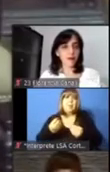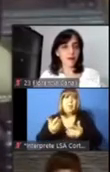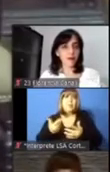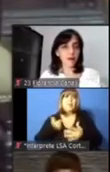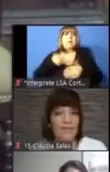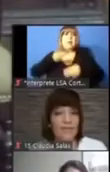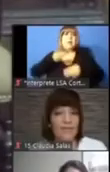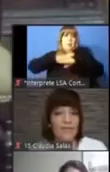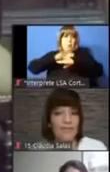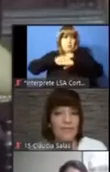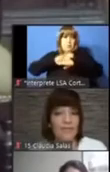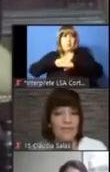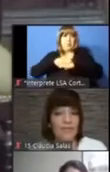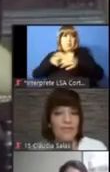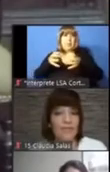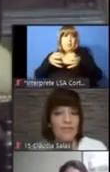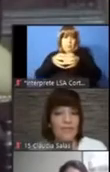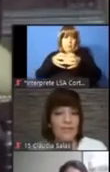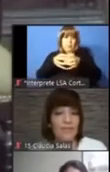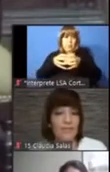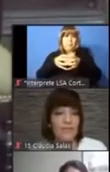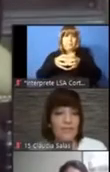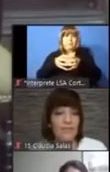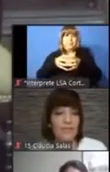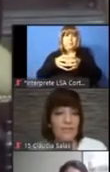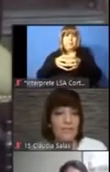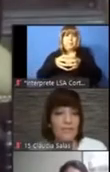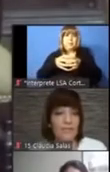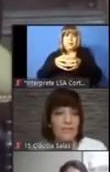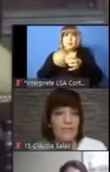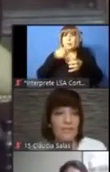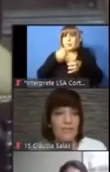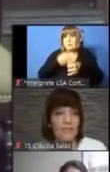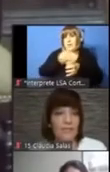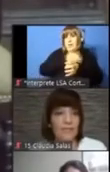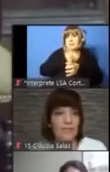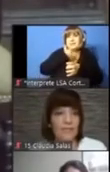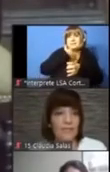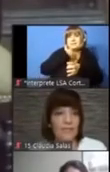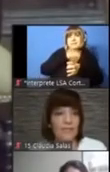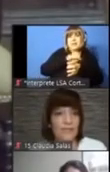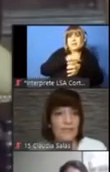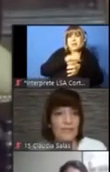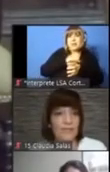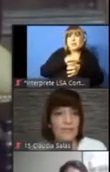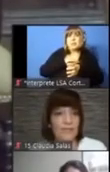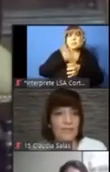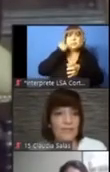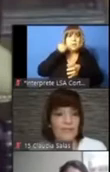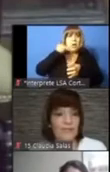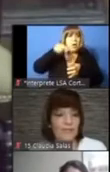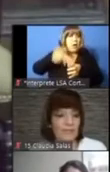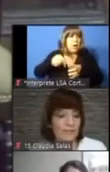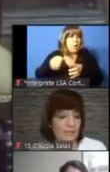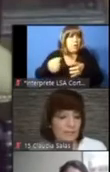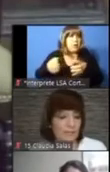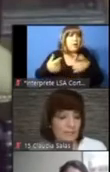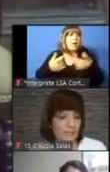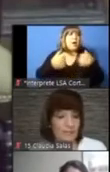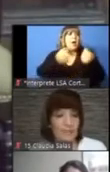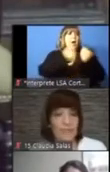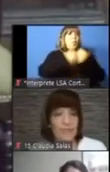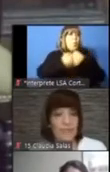responsabilidad. Como decía el miembro informante, estamos arribando a un